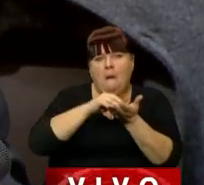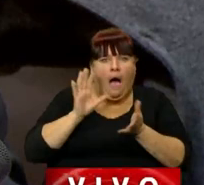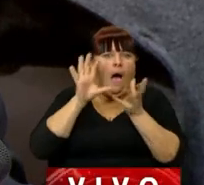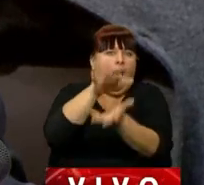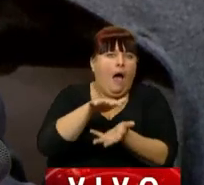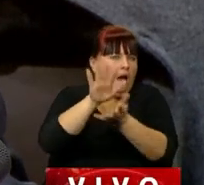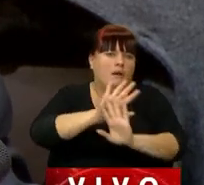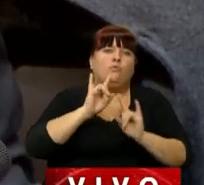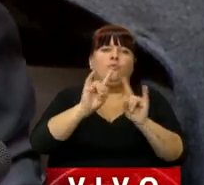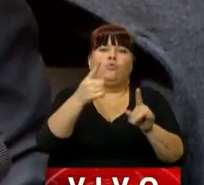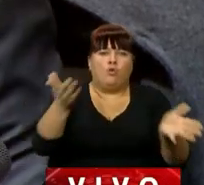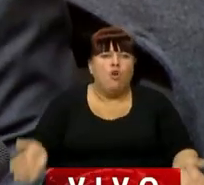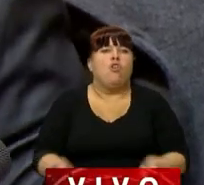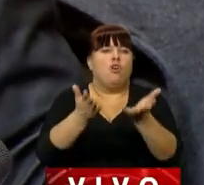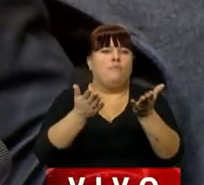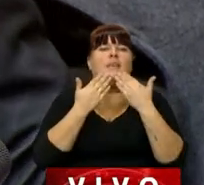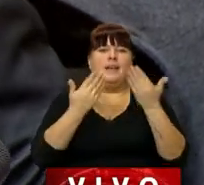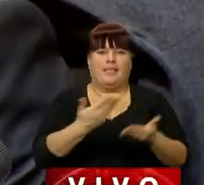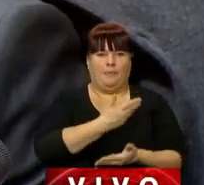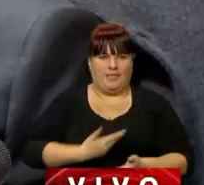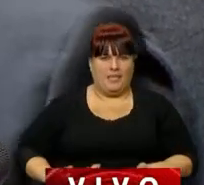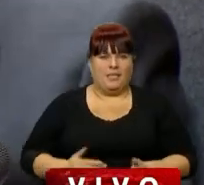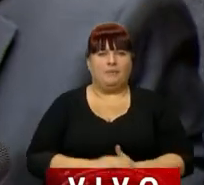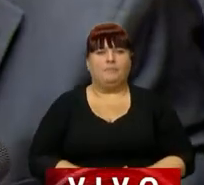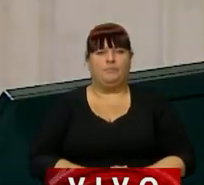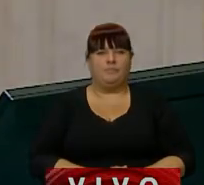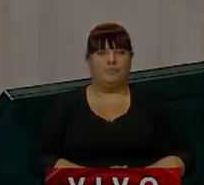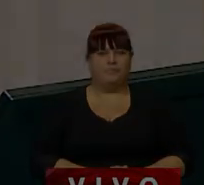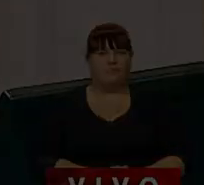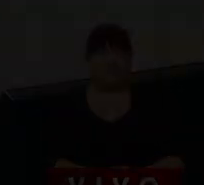suficiente, ve por vos. Gracias, señor presidente. Muchas gracias, diputado.